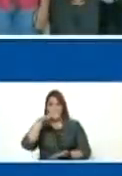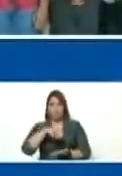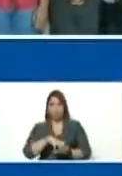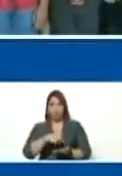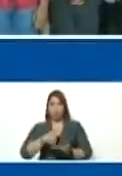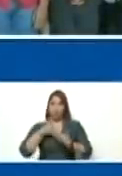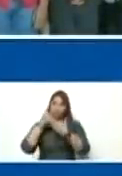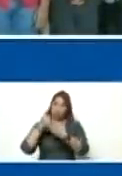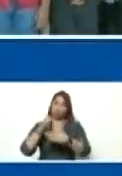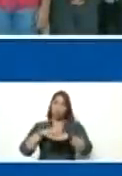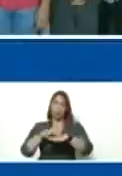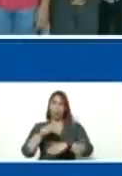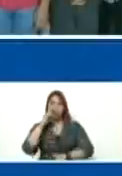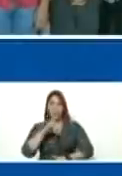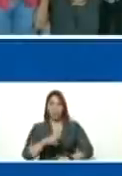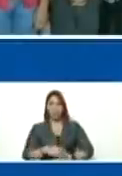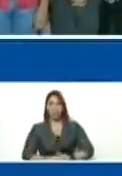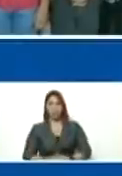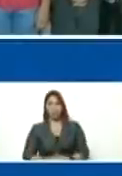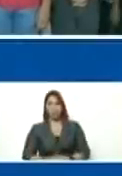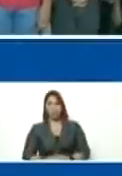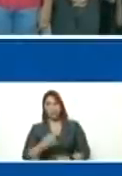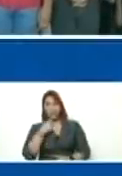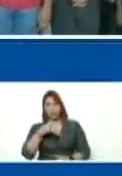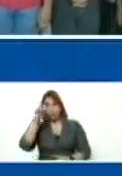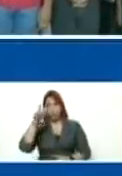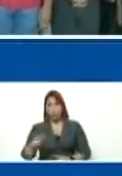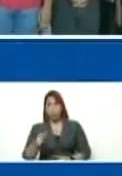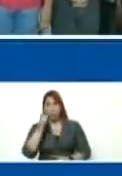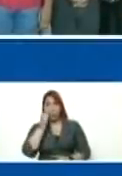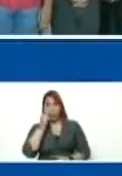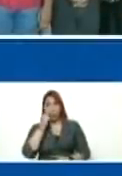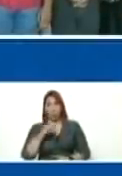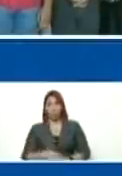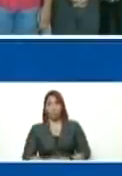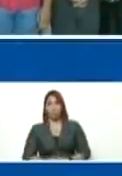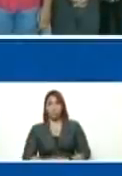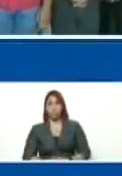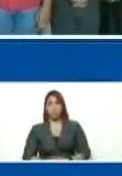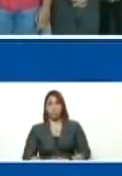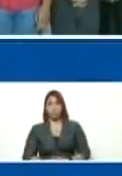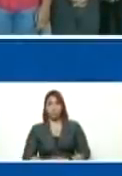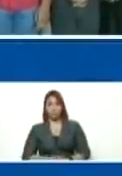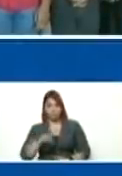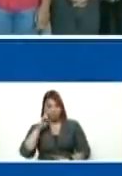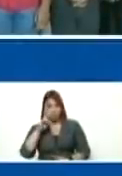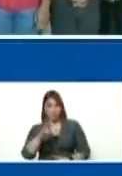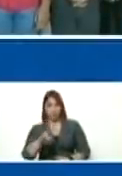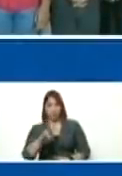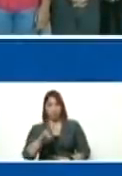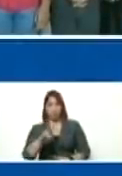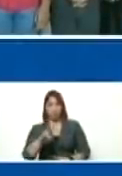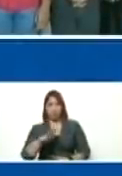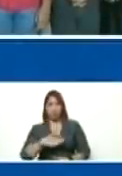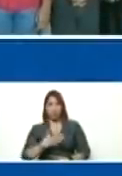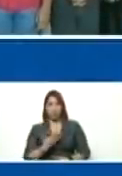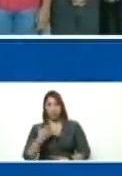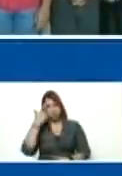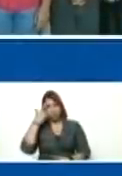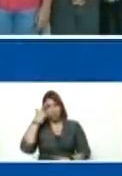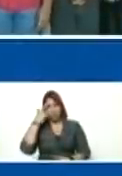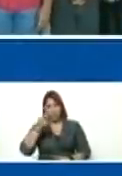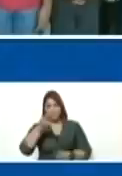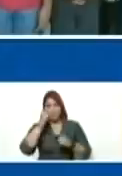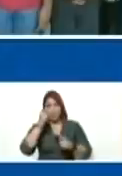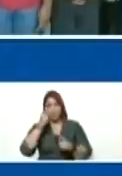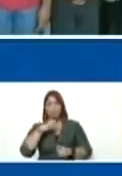ayúdenlo, porque yo veo en lo que dijo Fernando, yo leo detrás de las palabras, yo puedo interpretar inclusive el